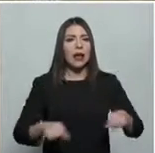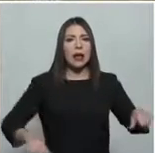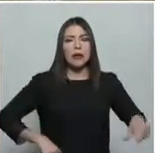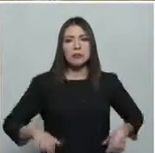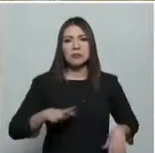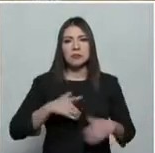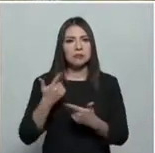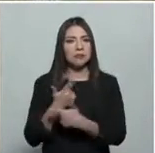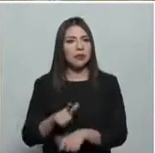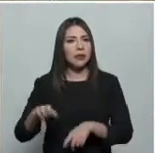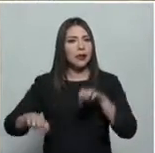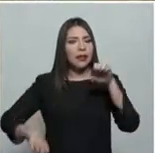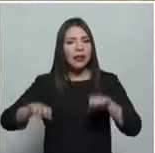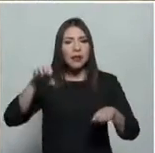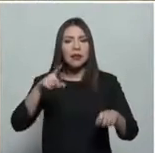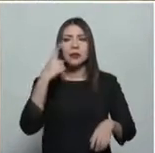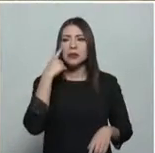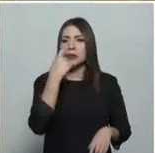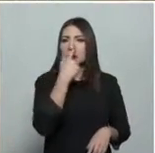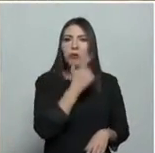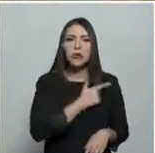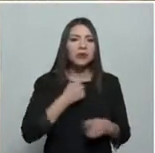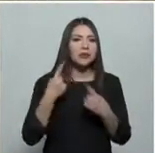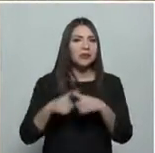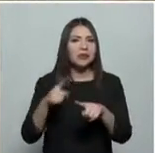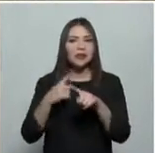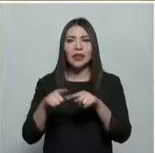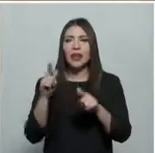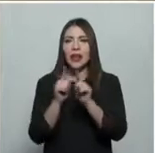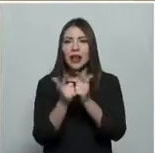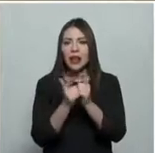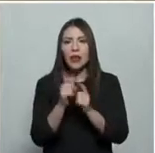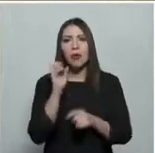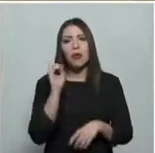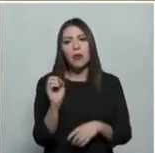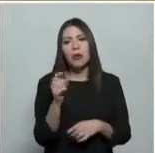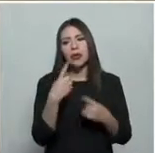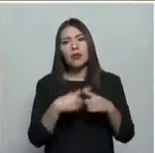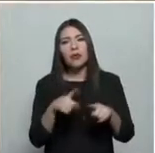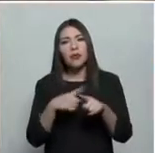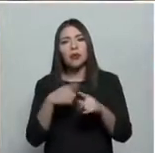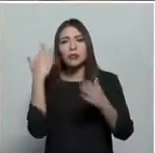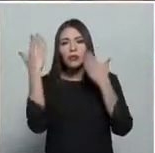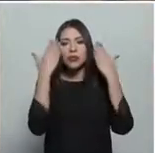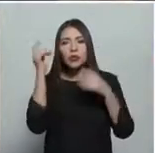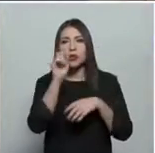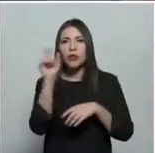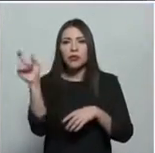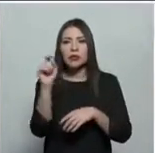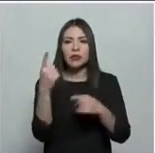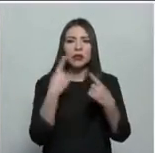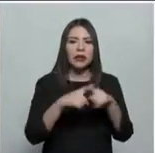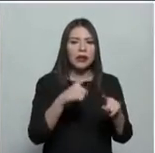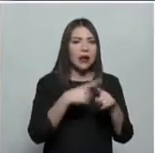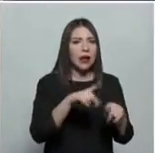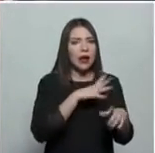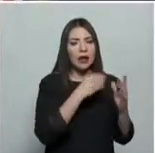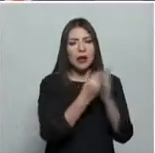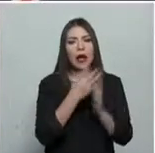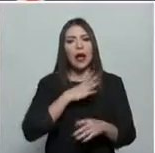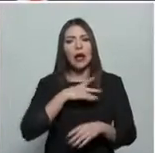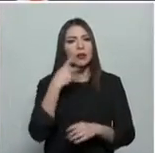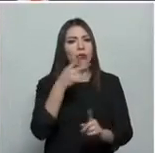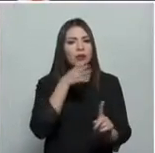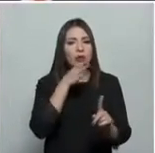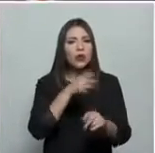edades, para todos los gustos, casi te diría yo que para todas las profesiones, ¿no? Hay cosas de ciencia, hay cosas para ingenieros,